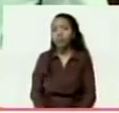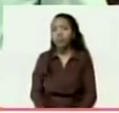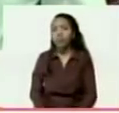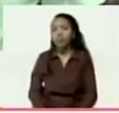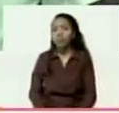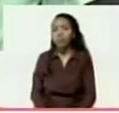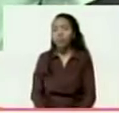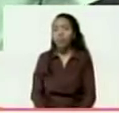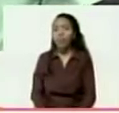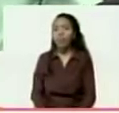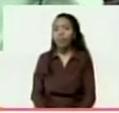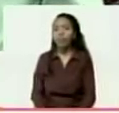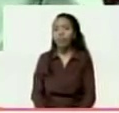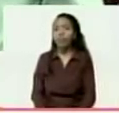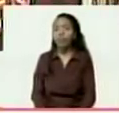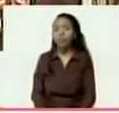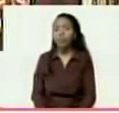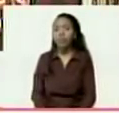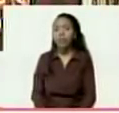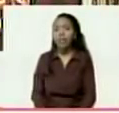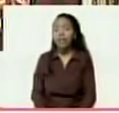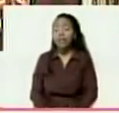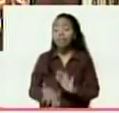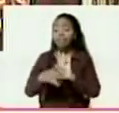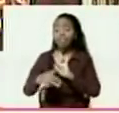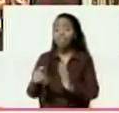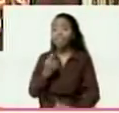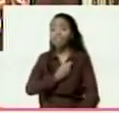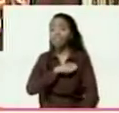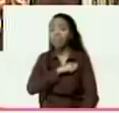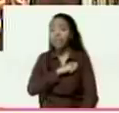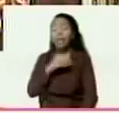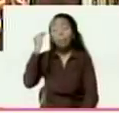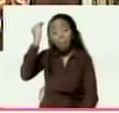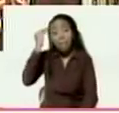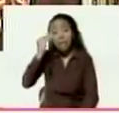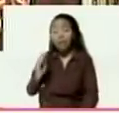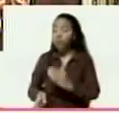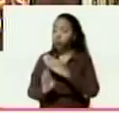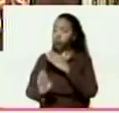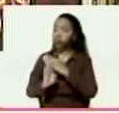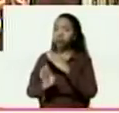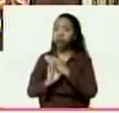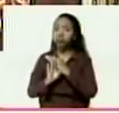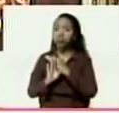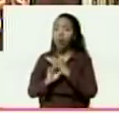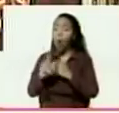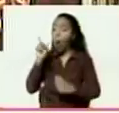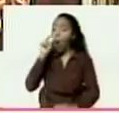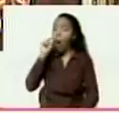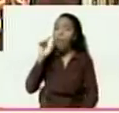Fuera de lo normal. La derecha española cree que todavía Franco está vivo.